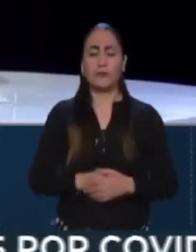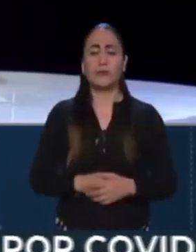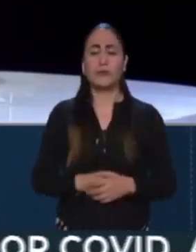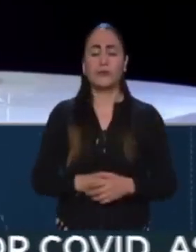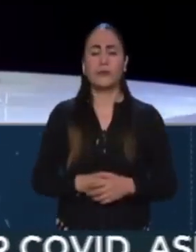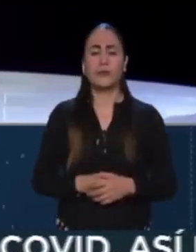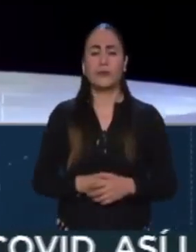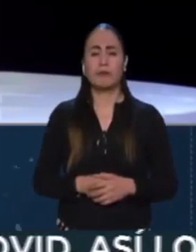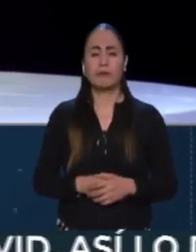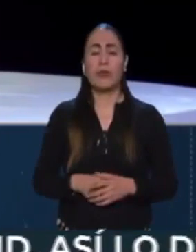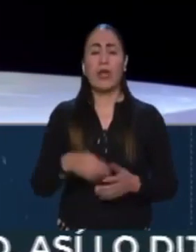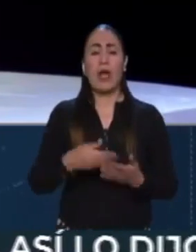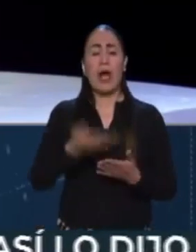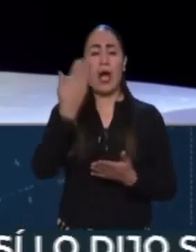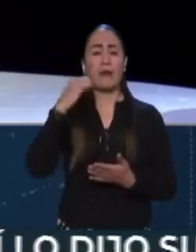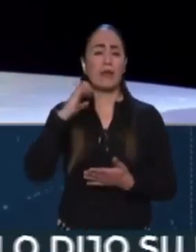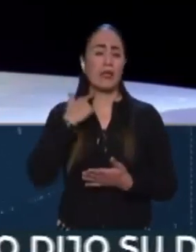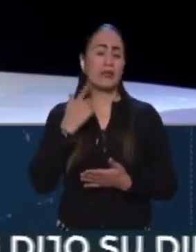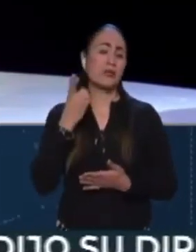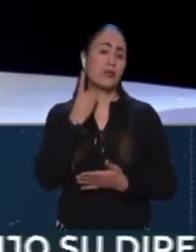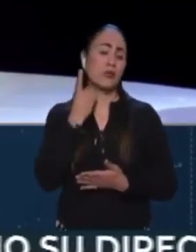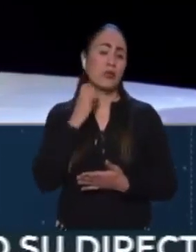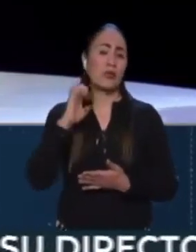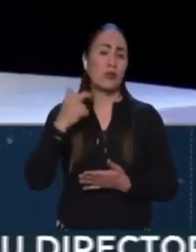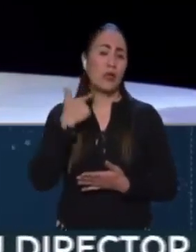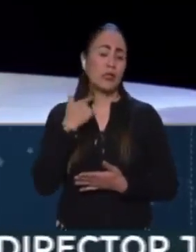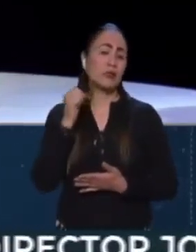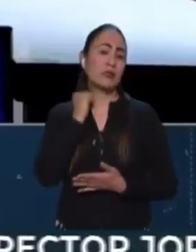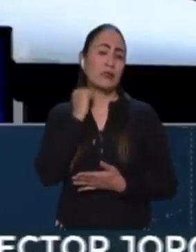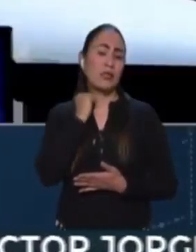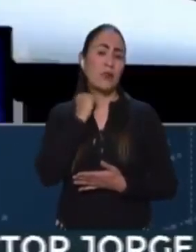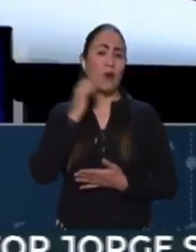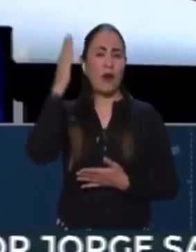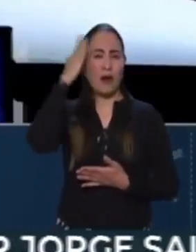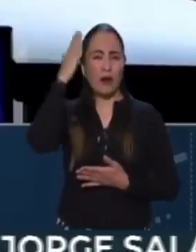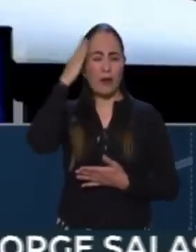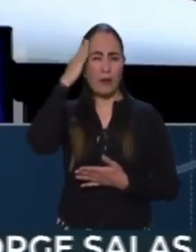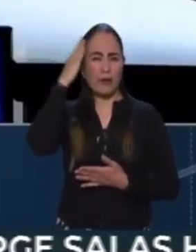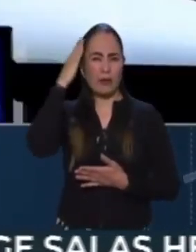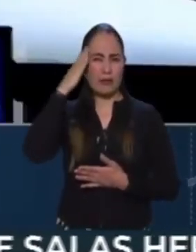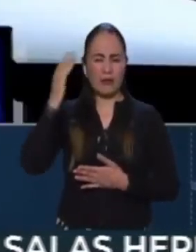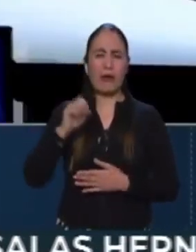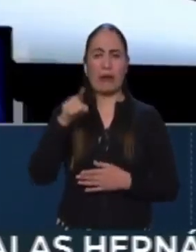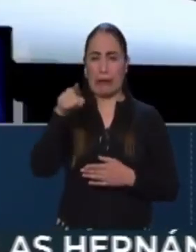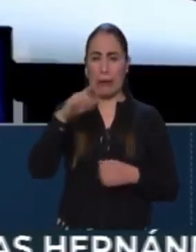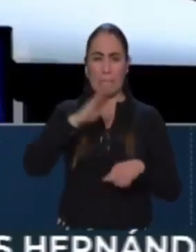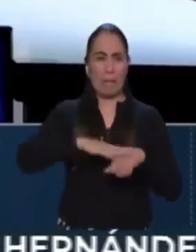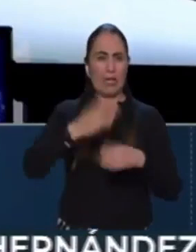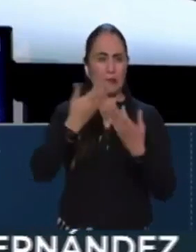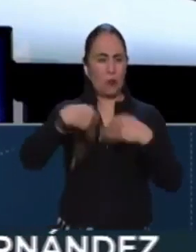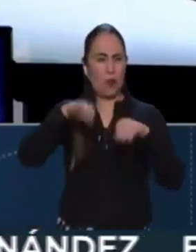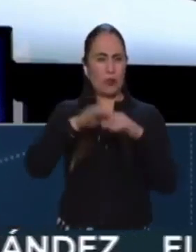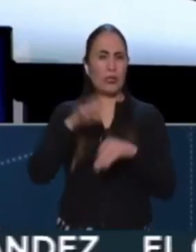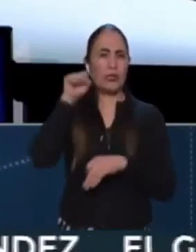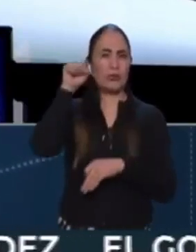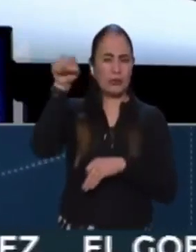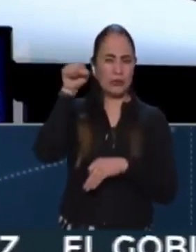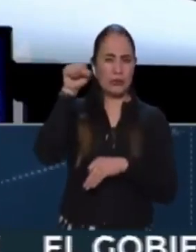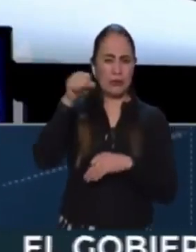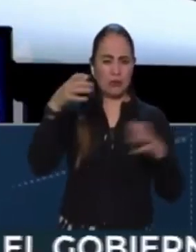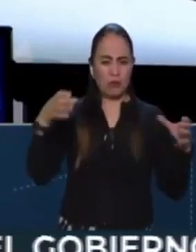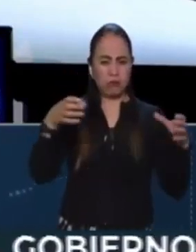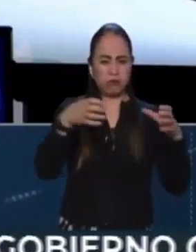que fue diputado, fue senador y líder de, yo creo que del principal sindicato que aglutina